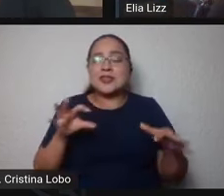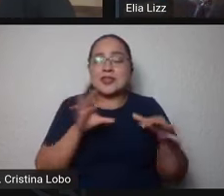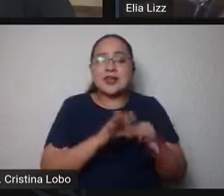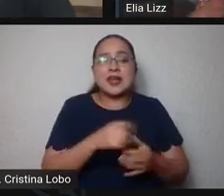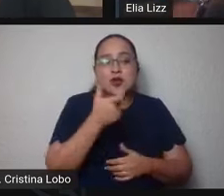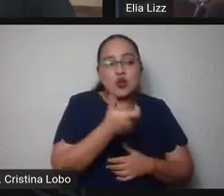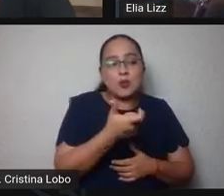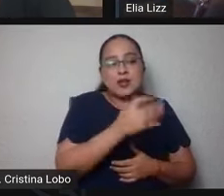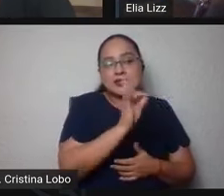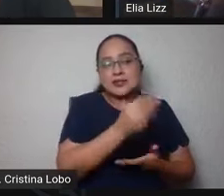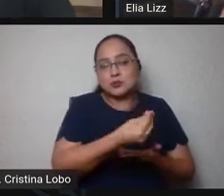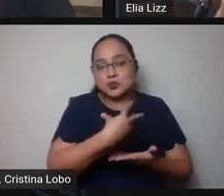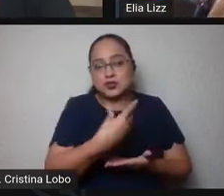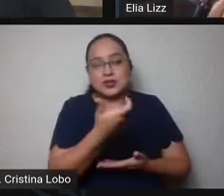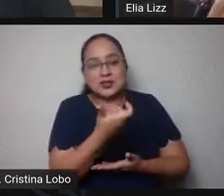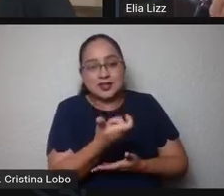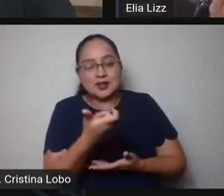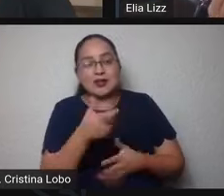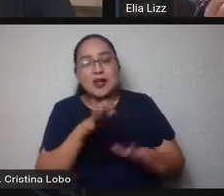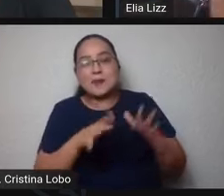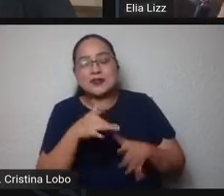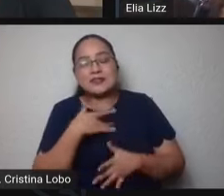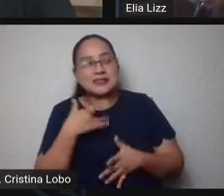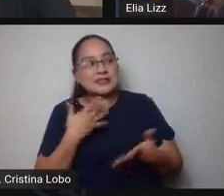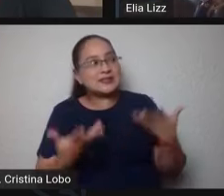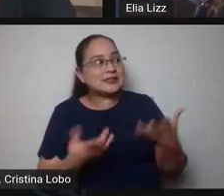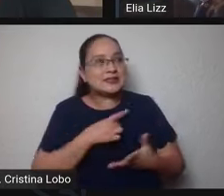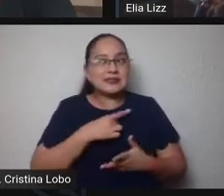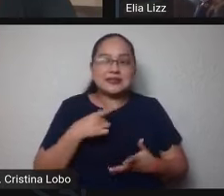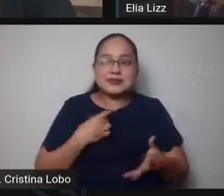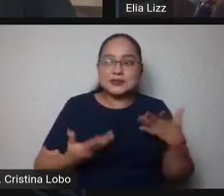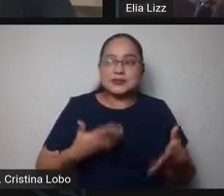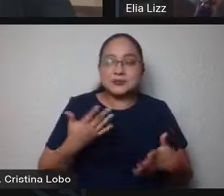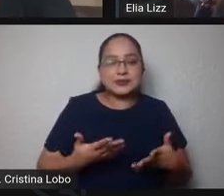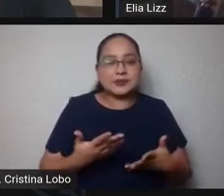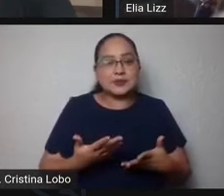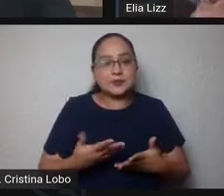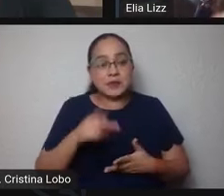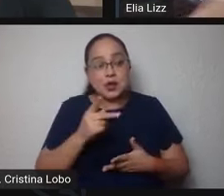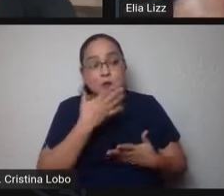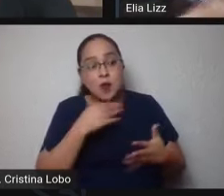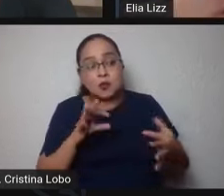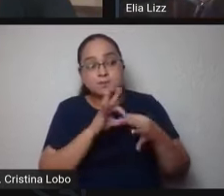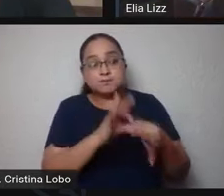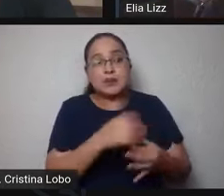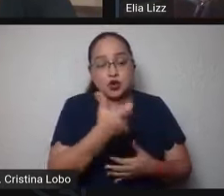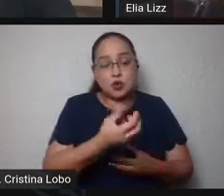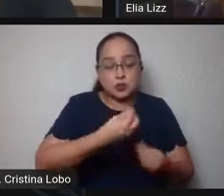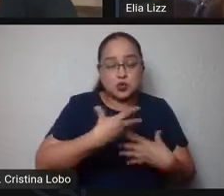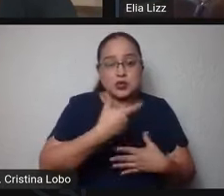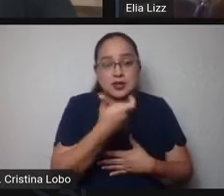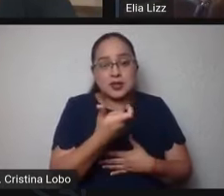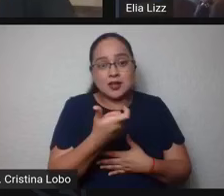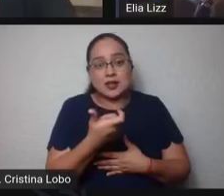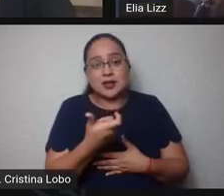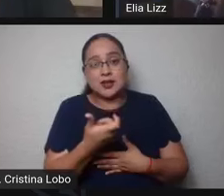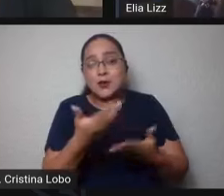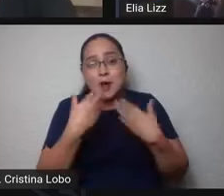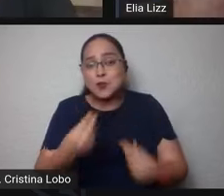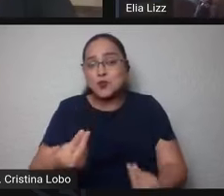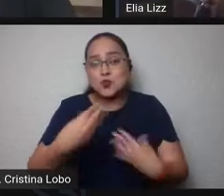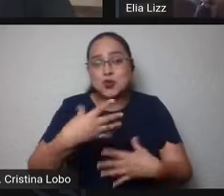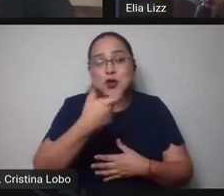ahí te puede llegar a generar cierto movimiento, pero si no tienes dependencia económica, ni te dan de comer.